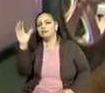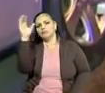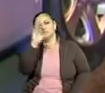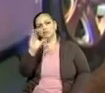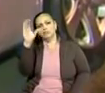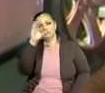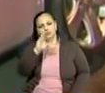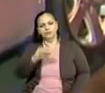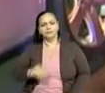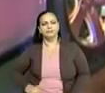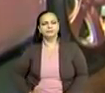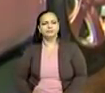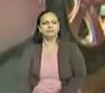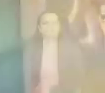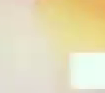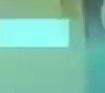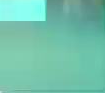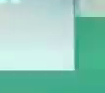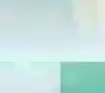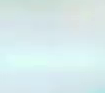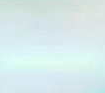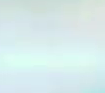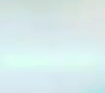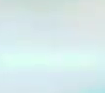Julio Gurumendi.